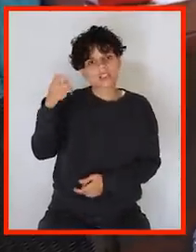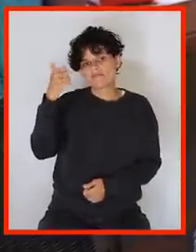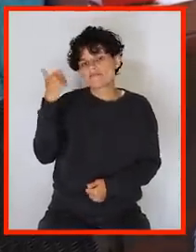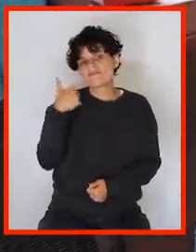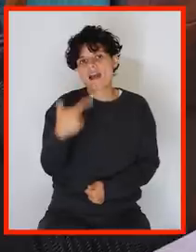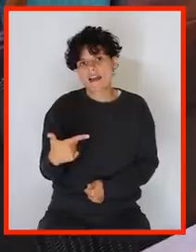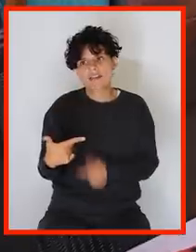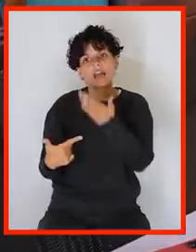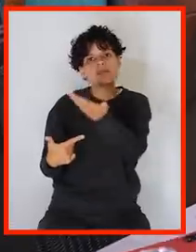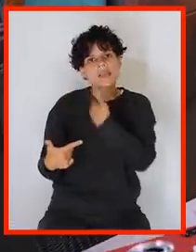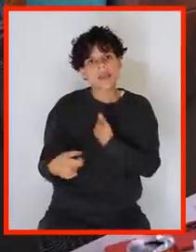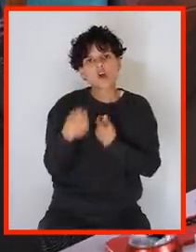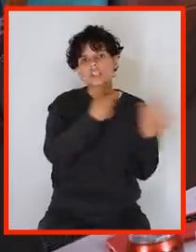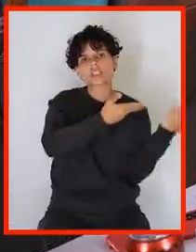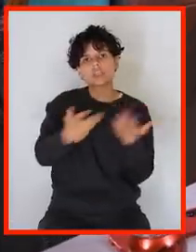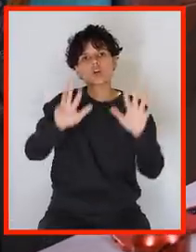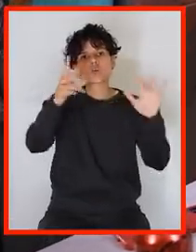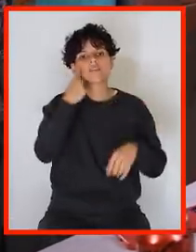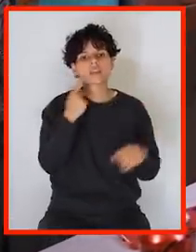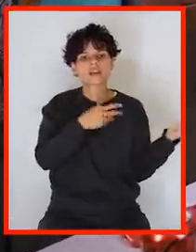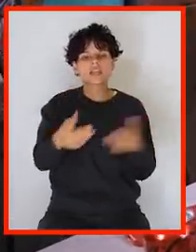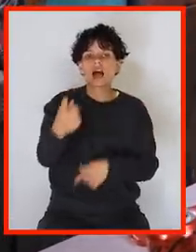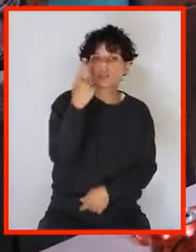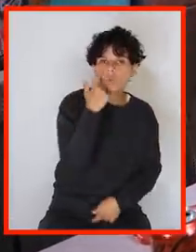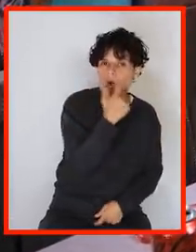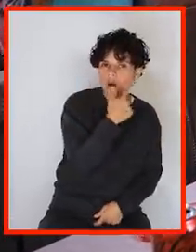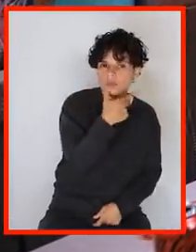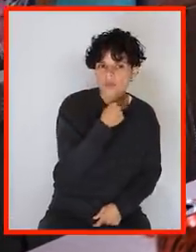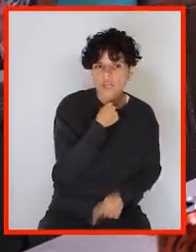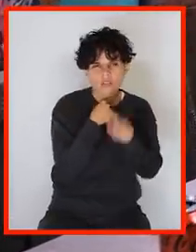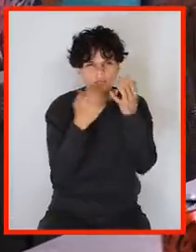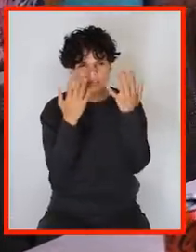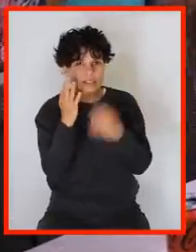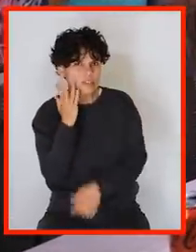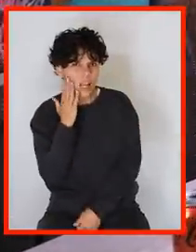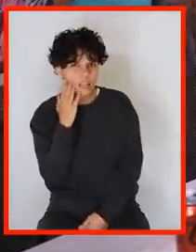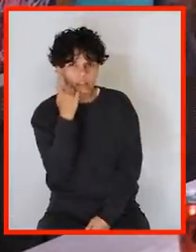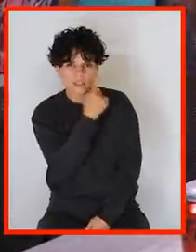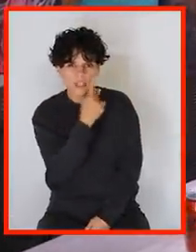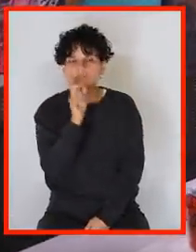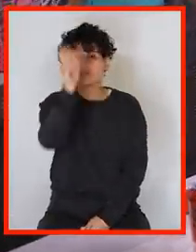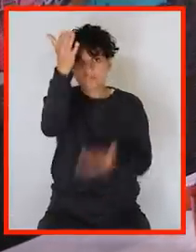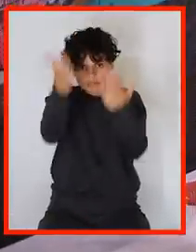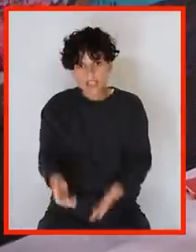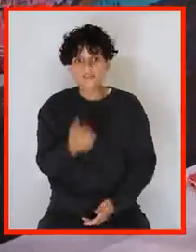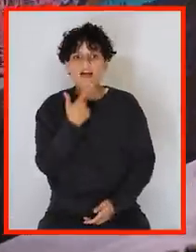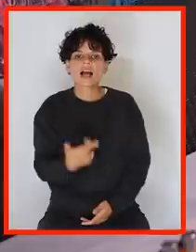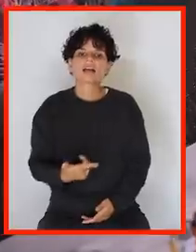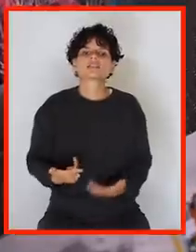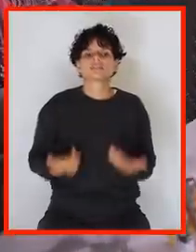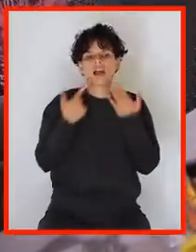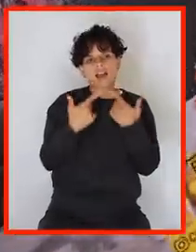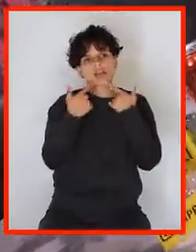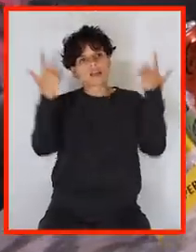lo paso 9 días. Tus ojos me encantaron. Ah, eso. Sí. ¿Son celestes? Celeste. Usted es un bacán. Gracias. No te querís como de Puente